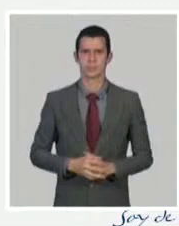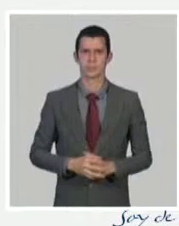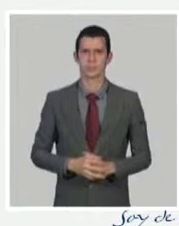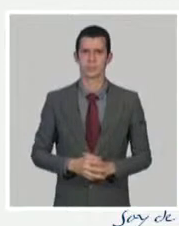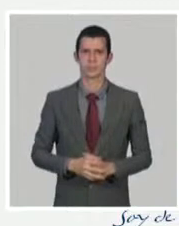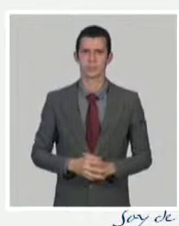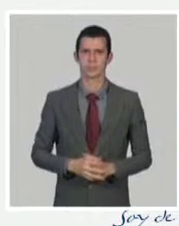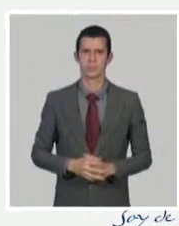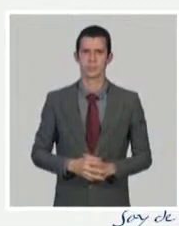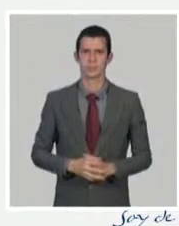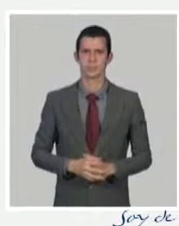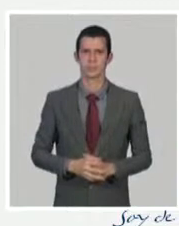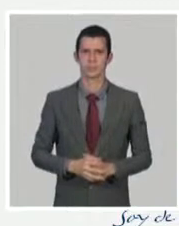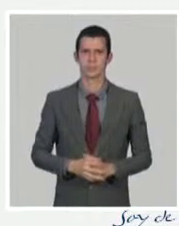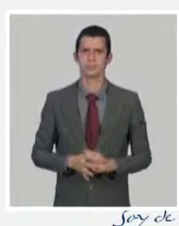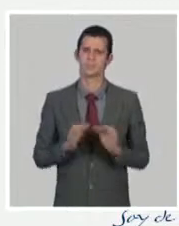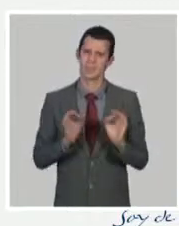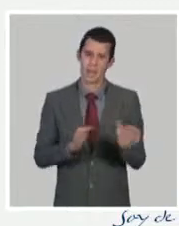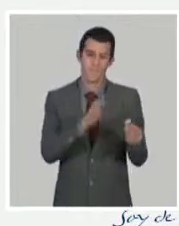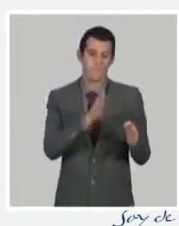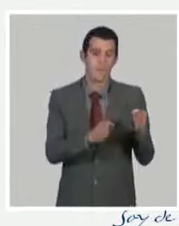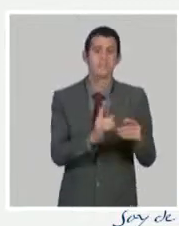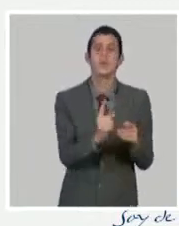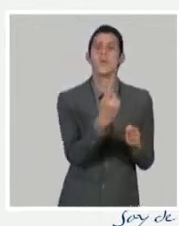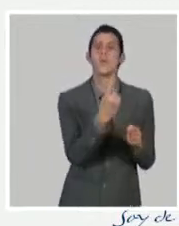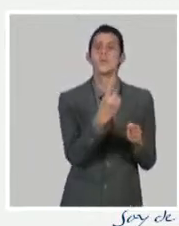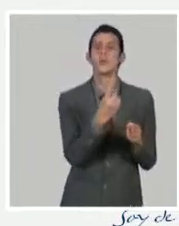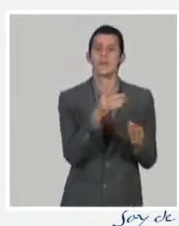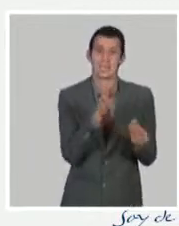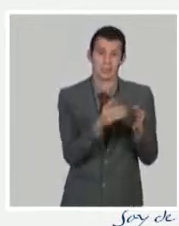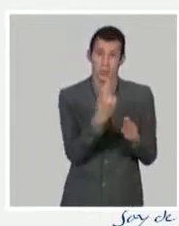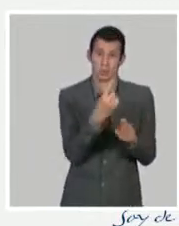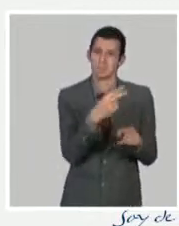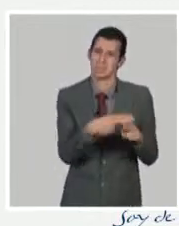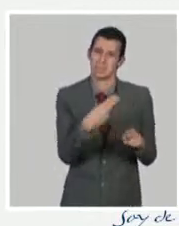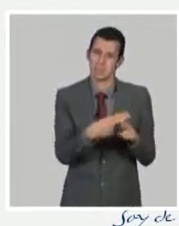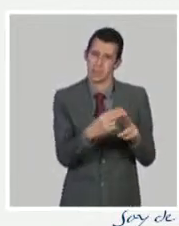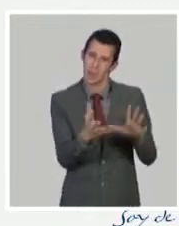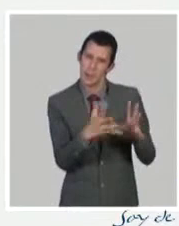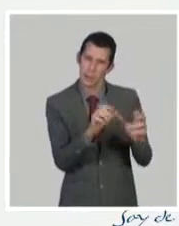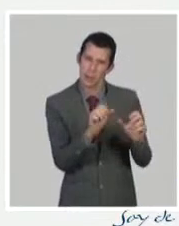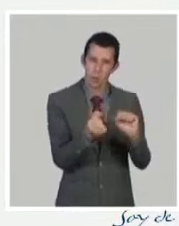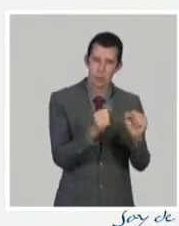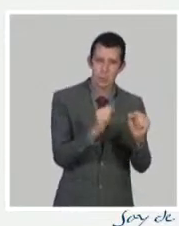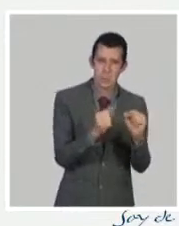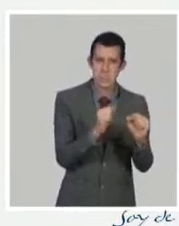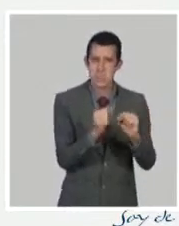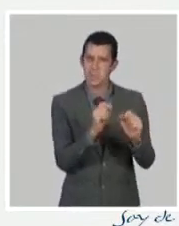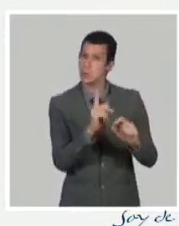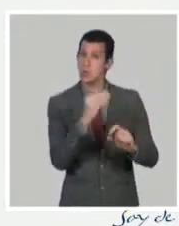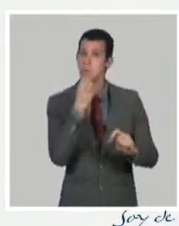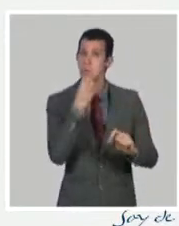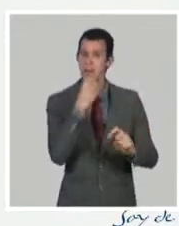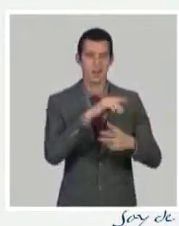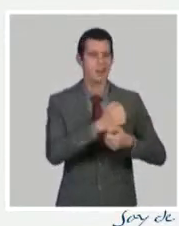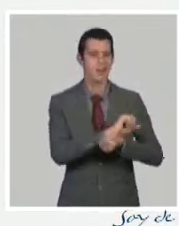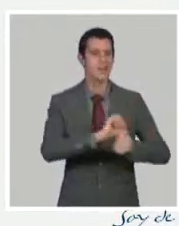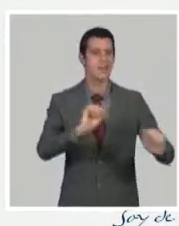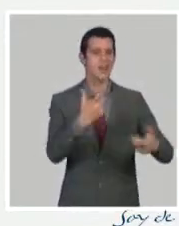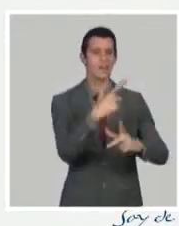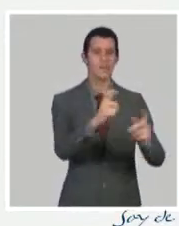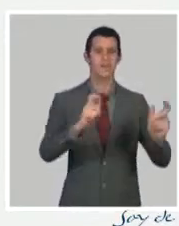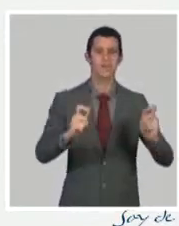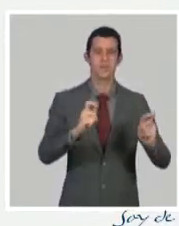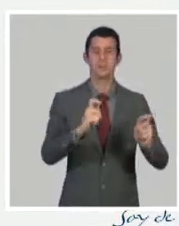fase 1 son más limitados, 100 y tanto, ya los fase 2 amplían hasta unos 700 y ya bueno, en la fase 3 ya estaríamos